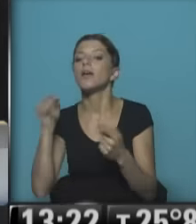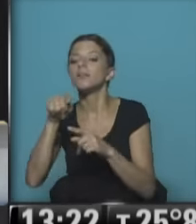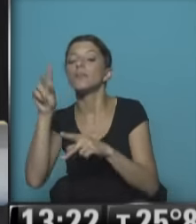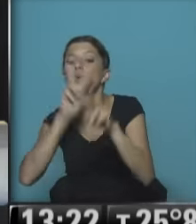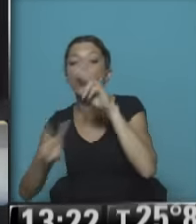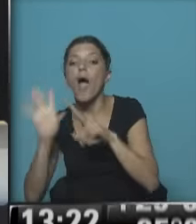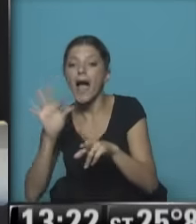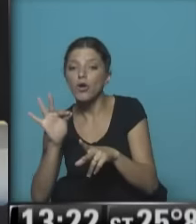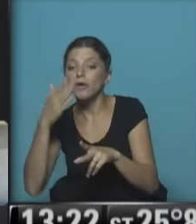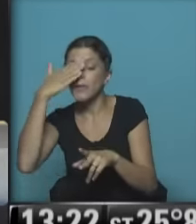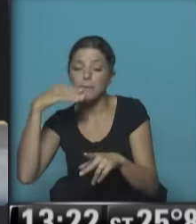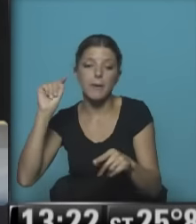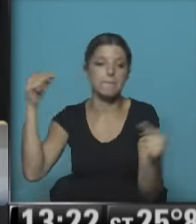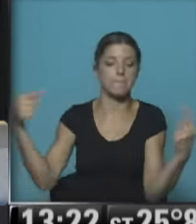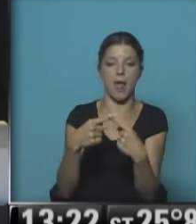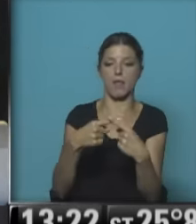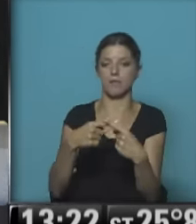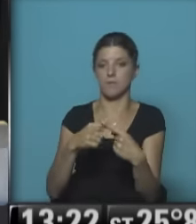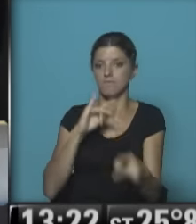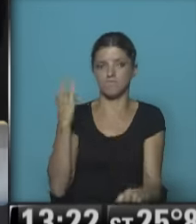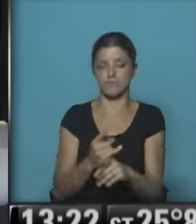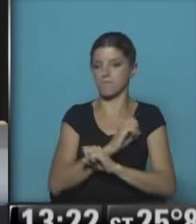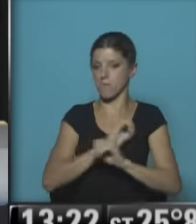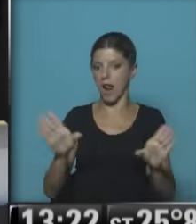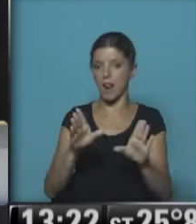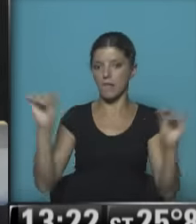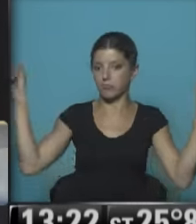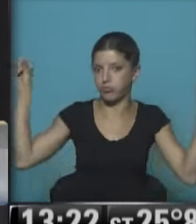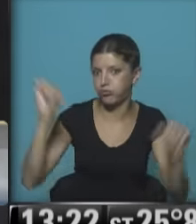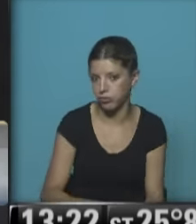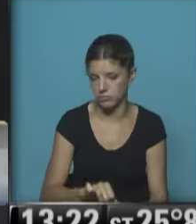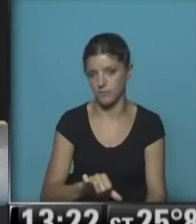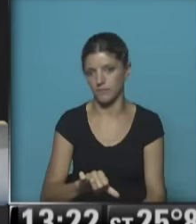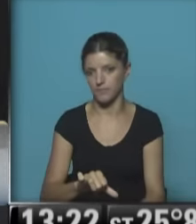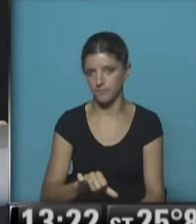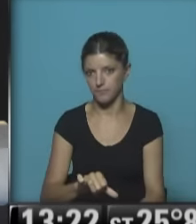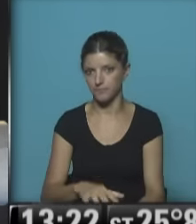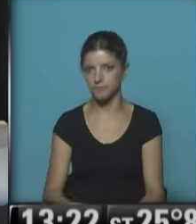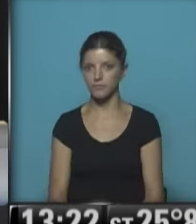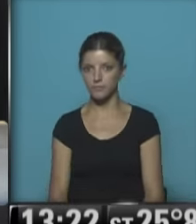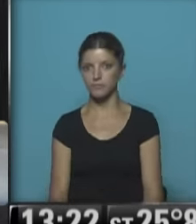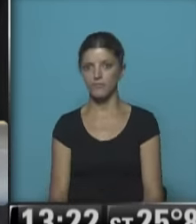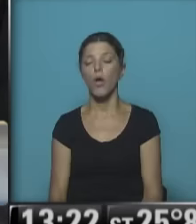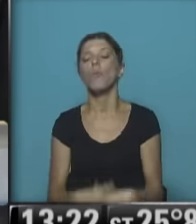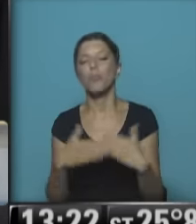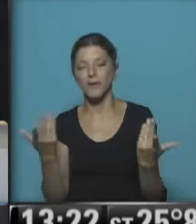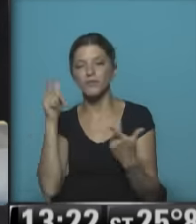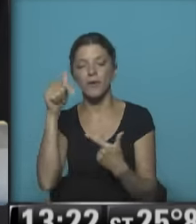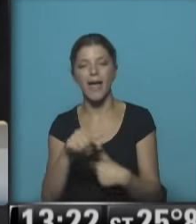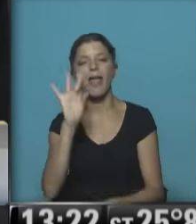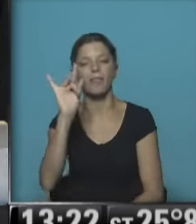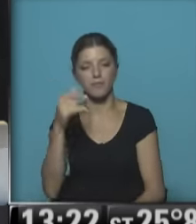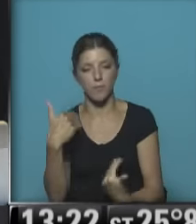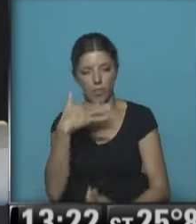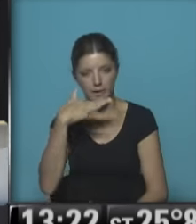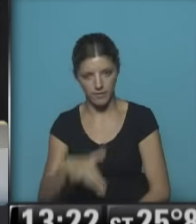una mayor recesión esto, en vez de provocar una reactivación de la economía mundial. Por eso es tan complejo